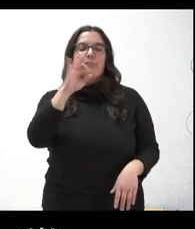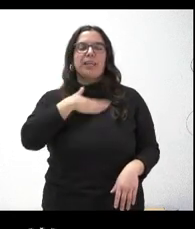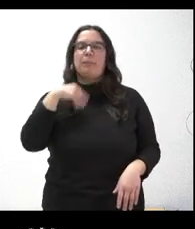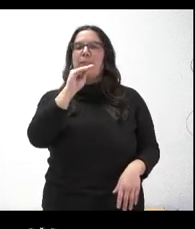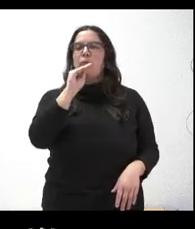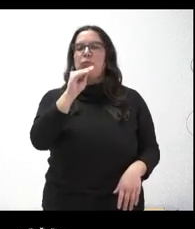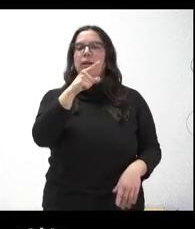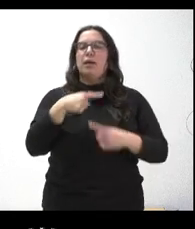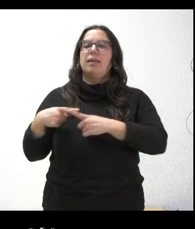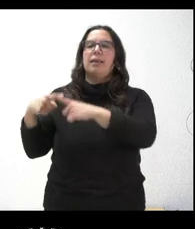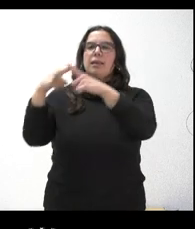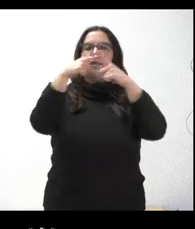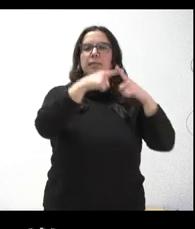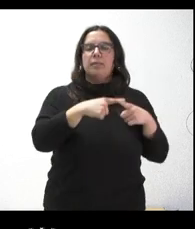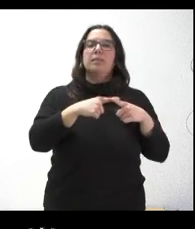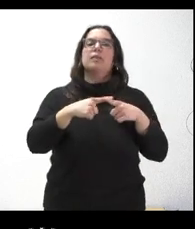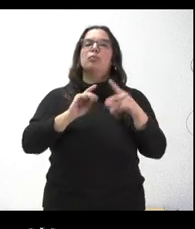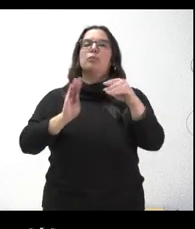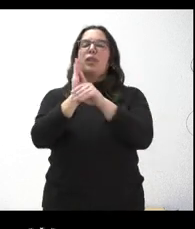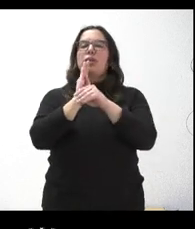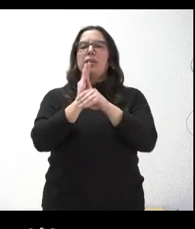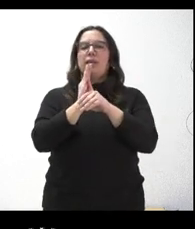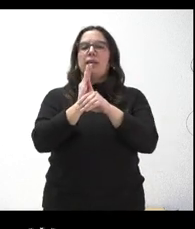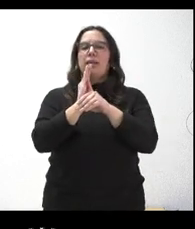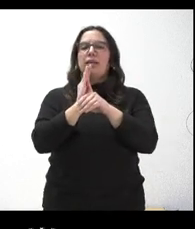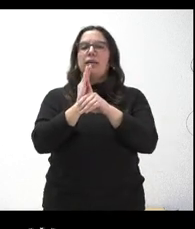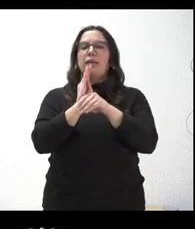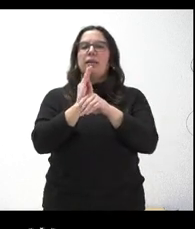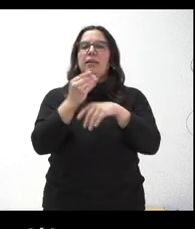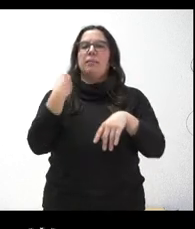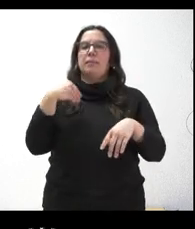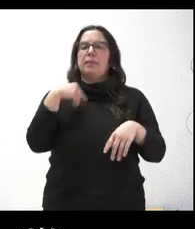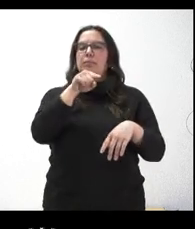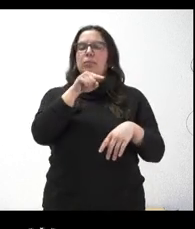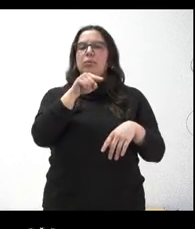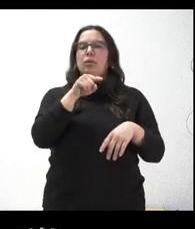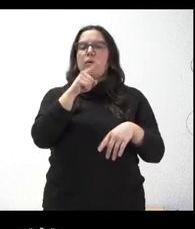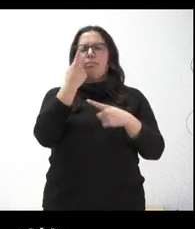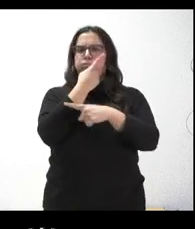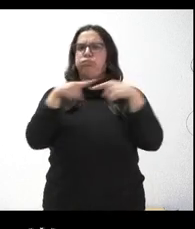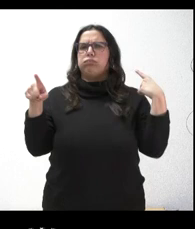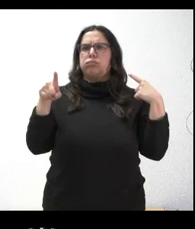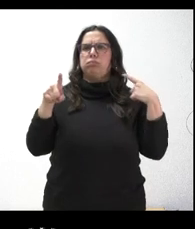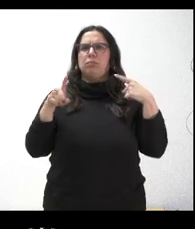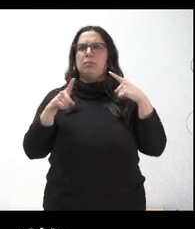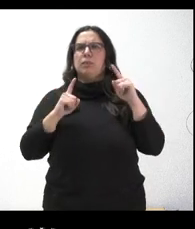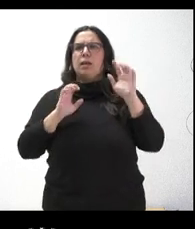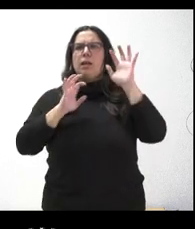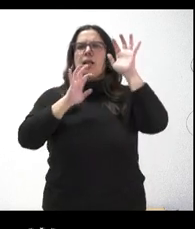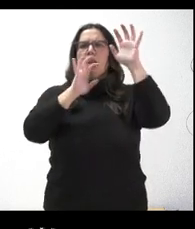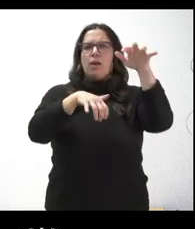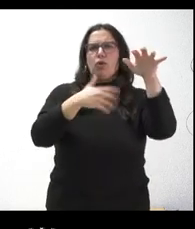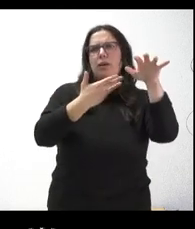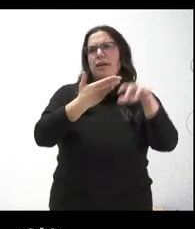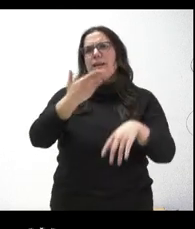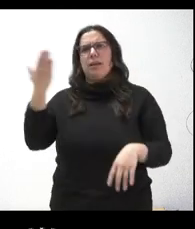la distribución por entidad local de las subvenciones estas de montel llama la atención la gran diferencia que hay de León con el con el resto